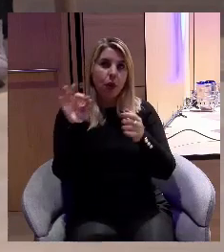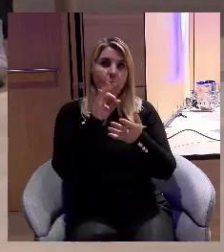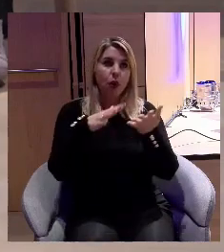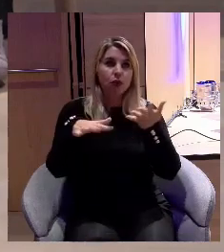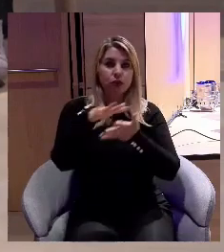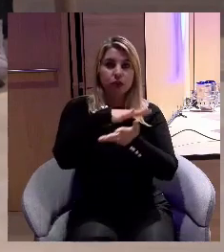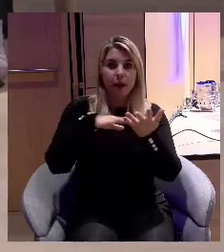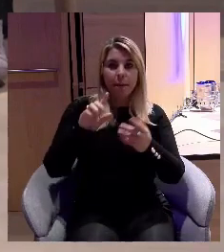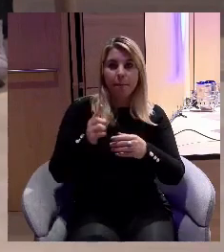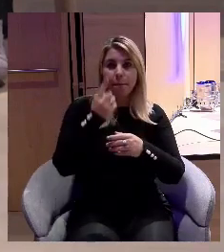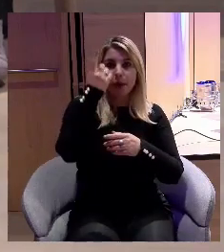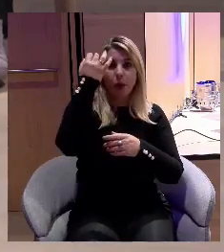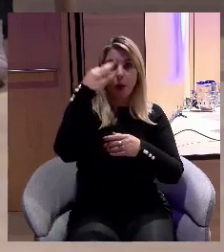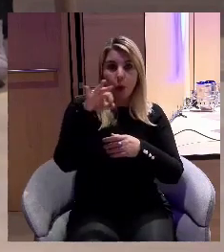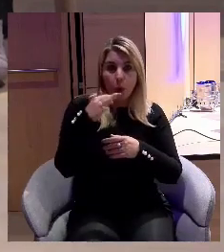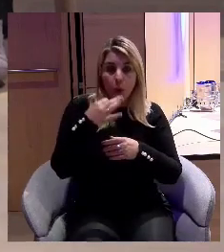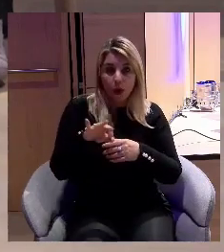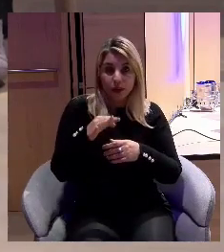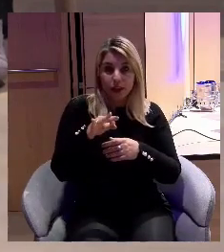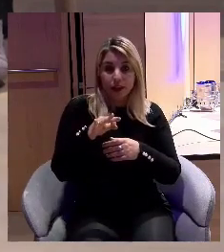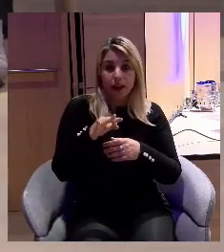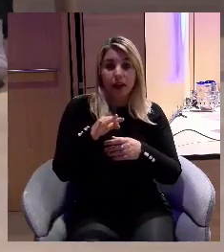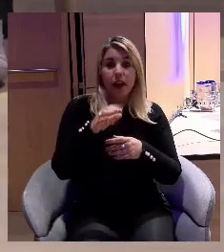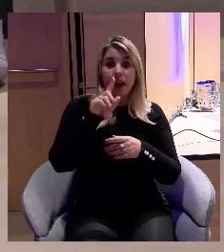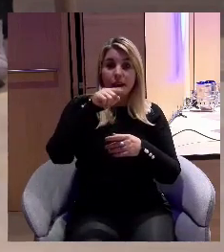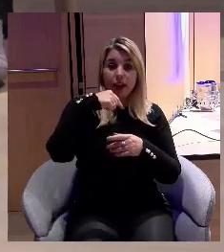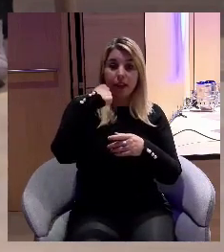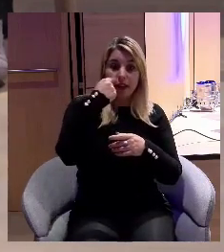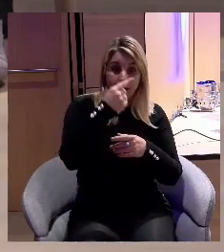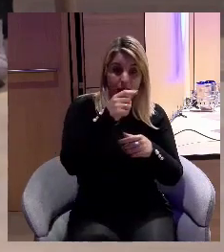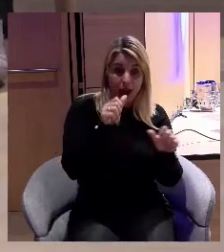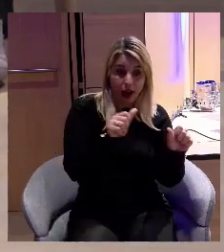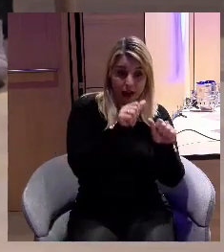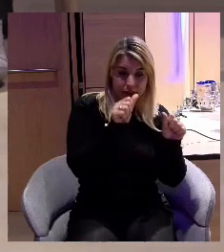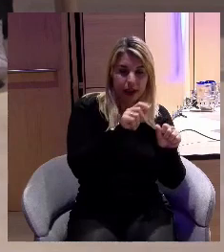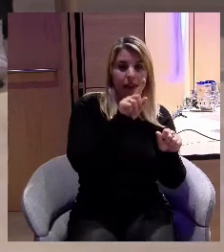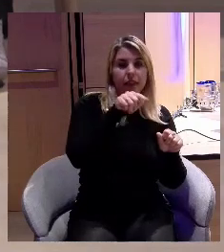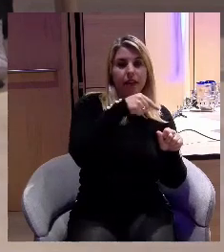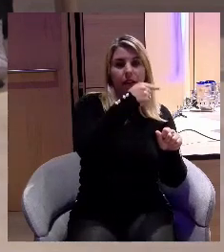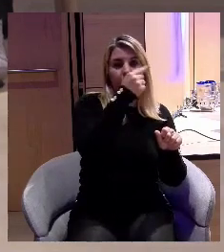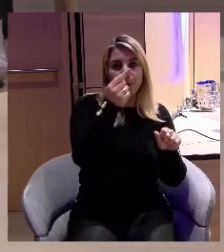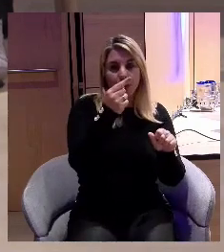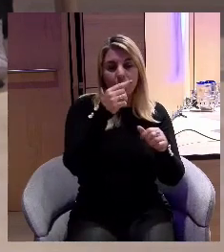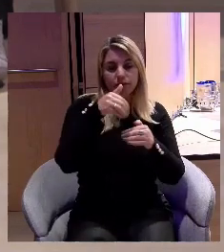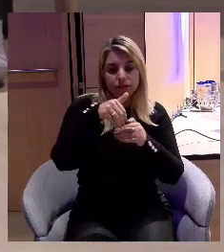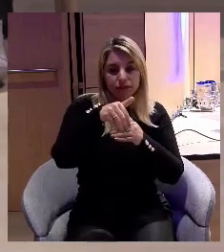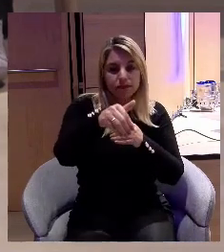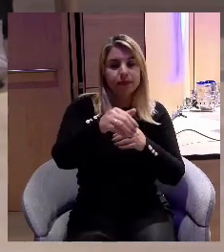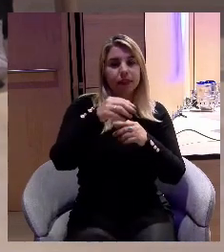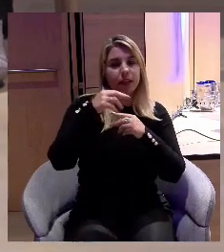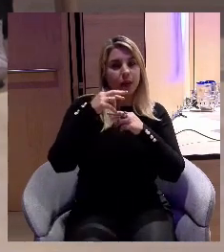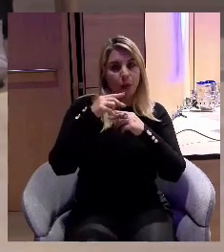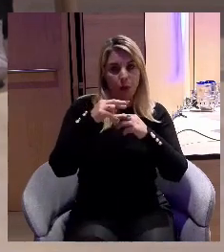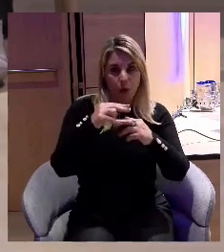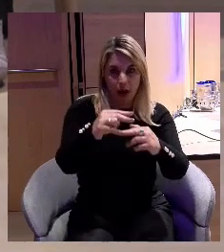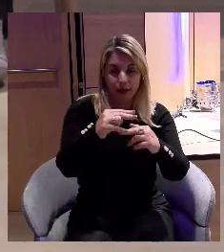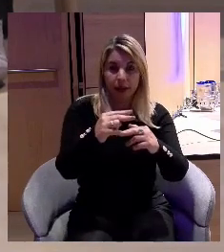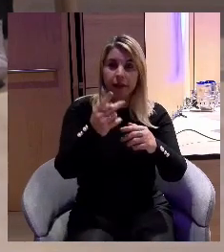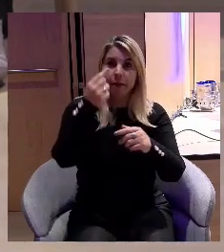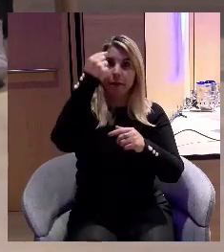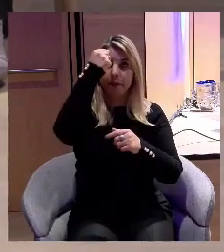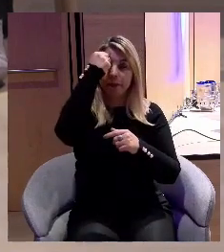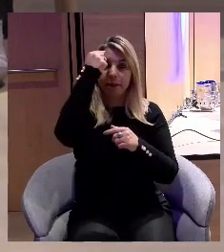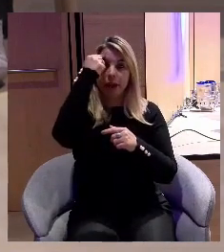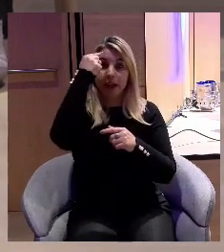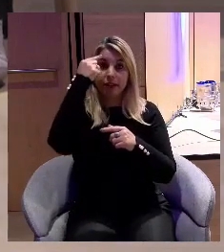primera y única es que lo que sea que hagamos sea replicable. Y quizás no tanto, hasta pensar en